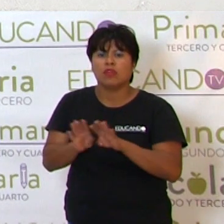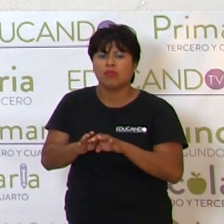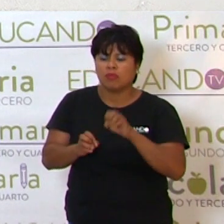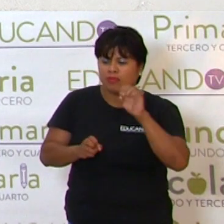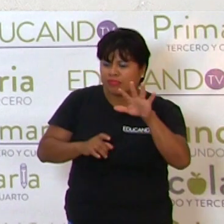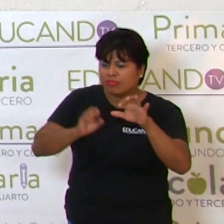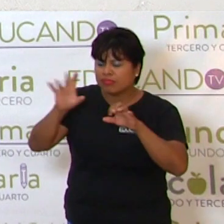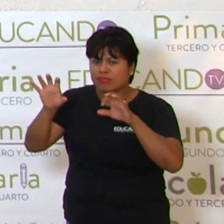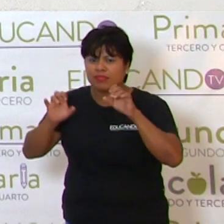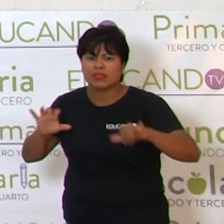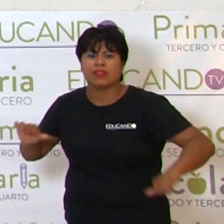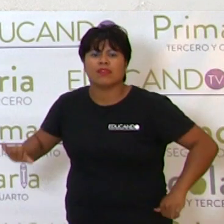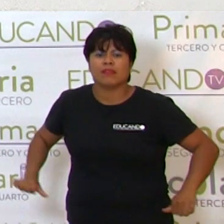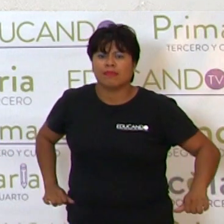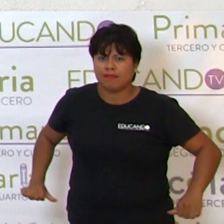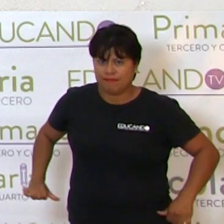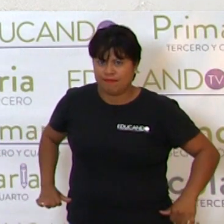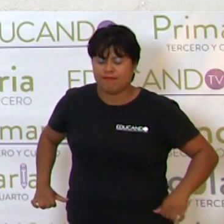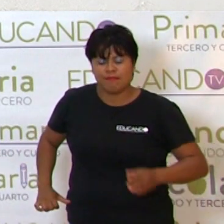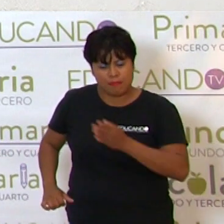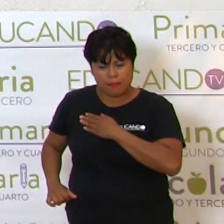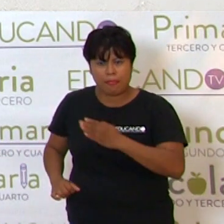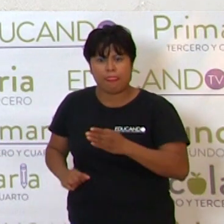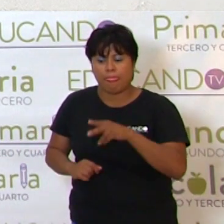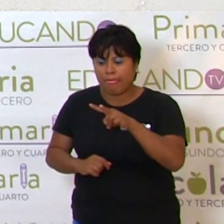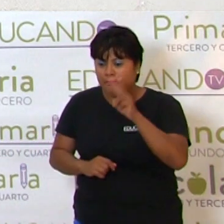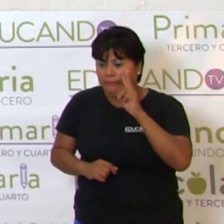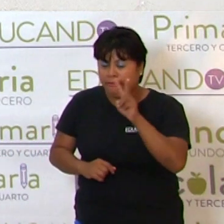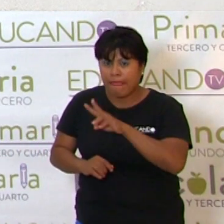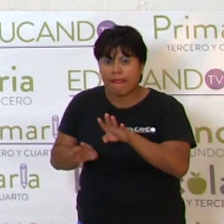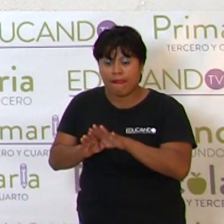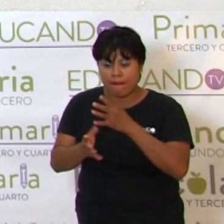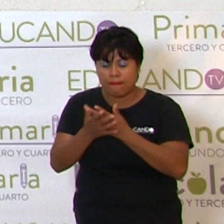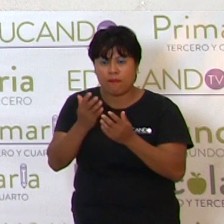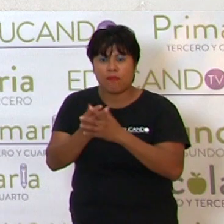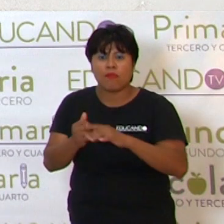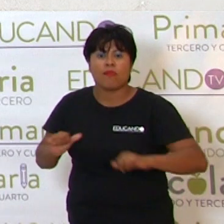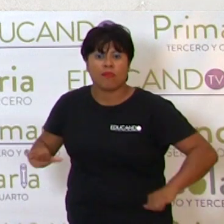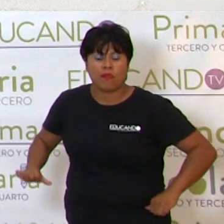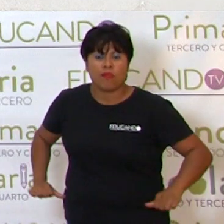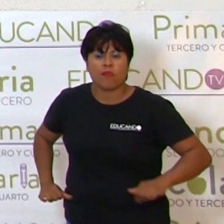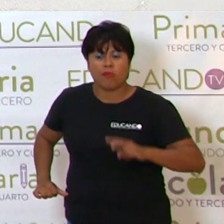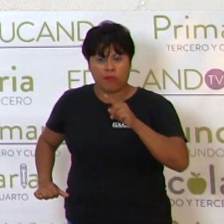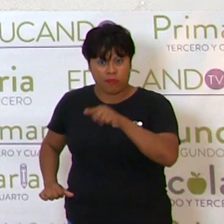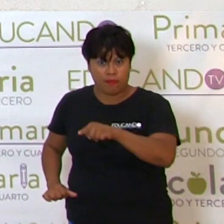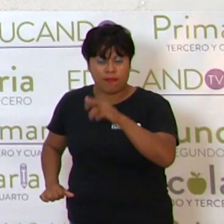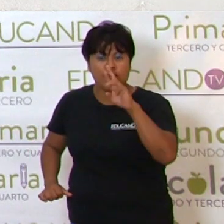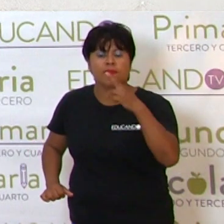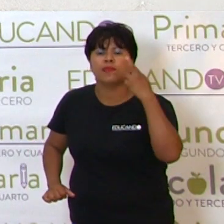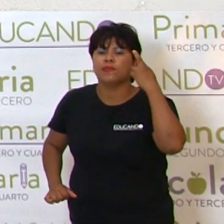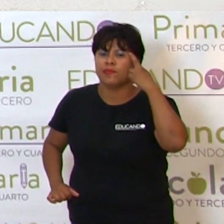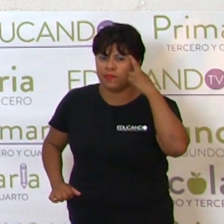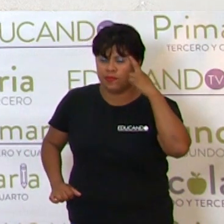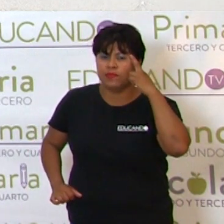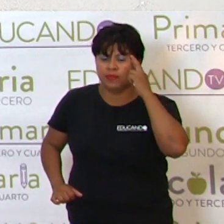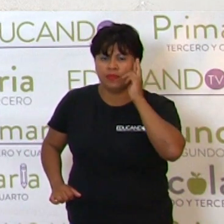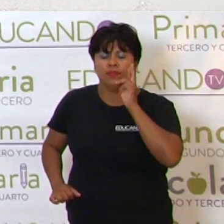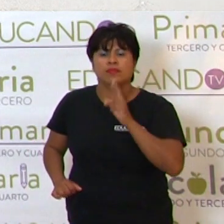dramatizada. Y bueno, primero, en el análisis de la obra de teatro, allí sí recuerdan que